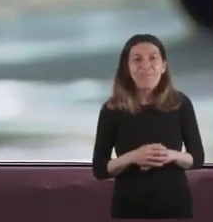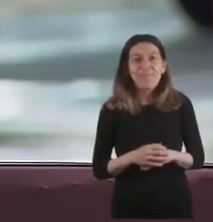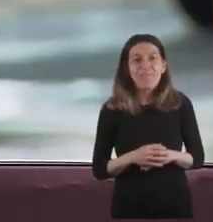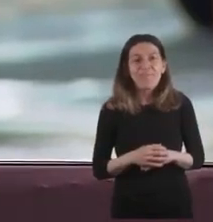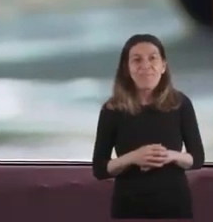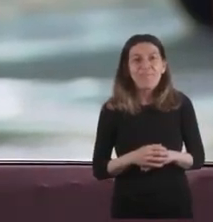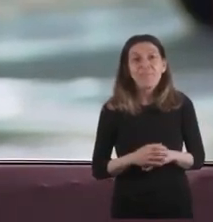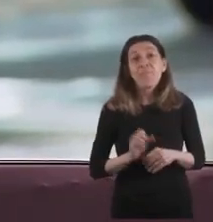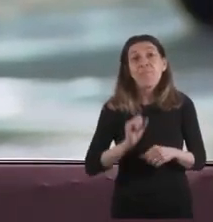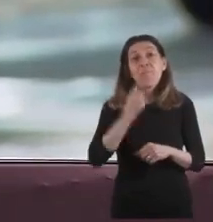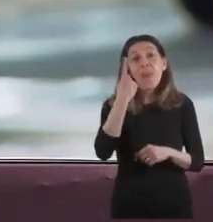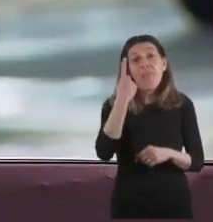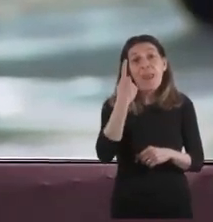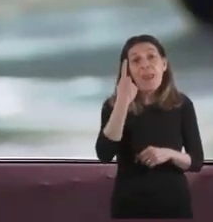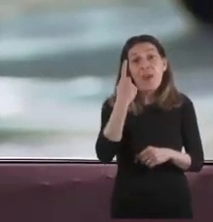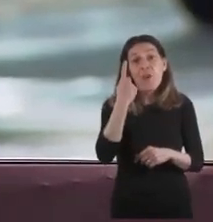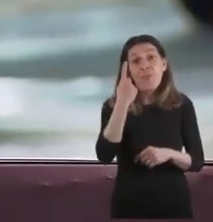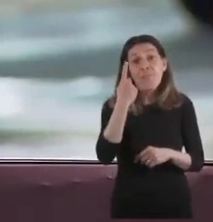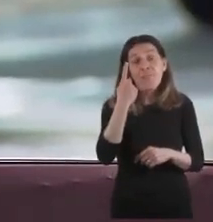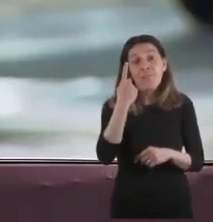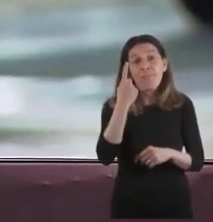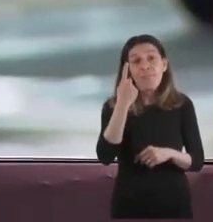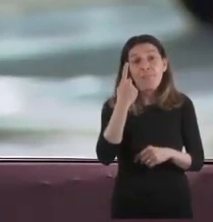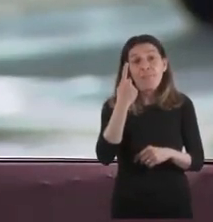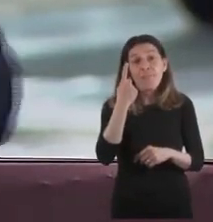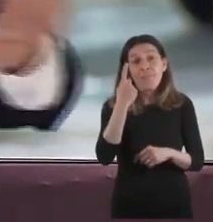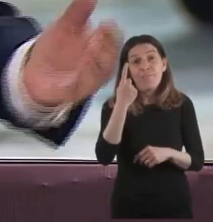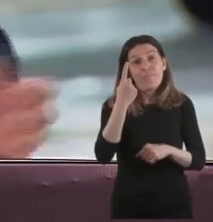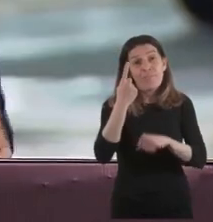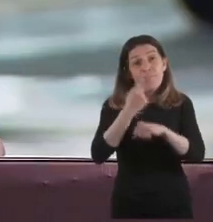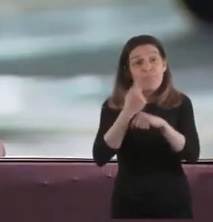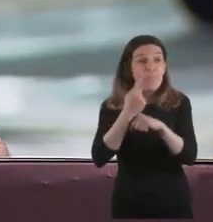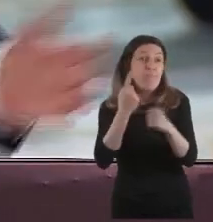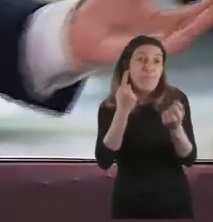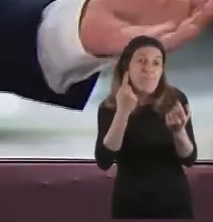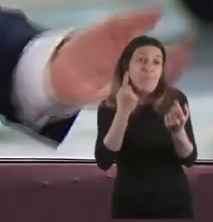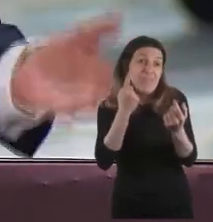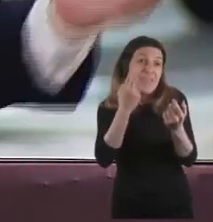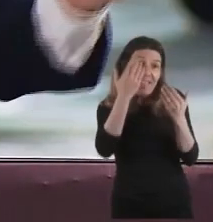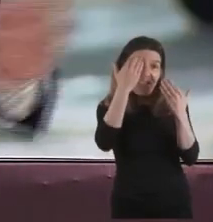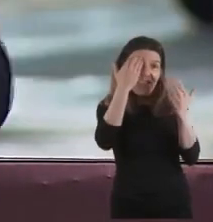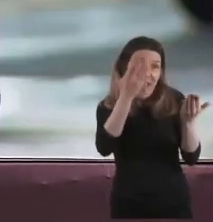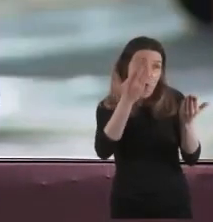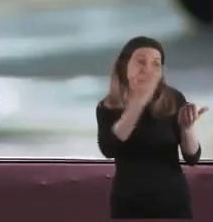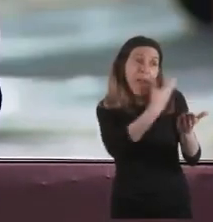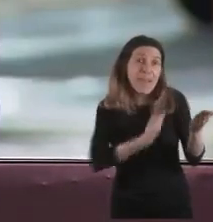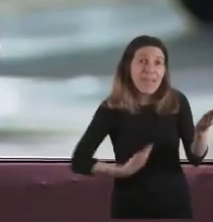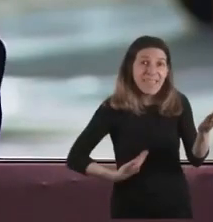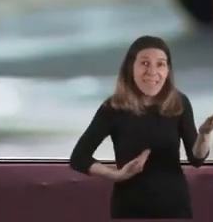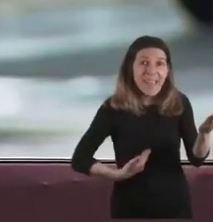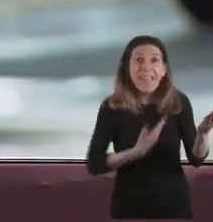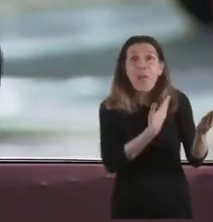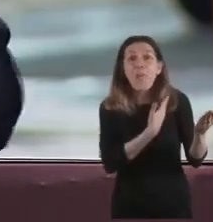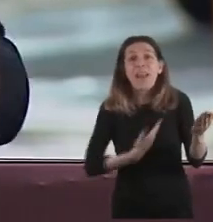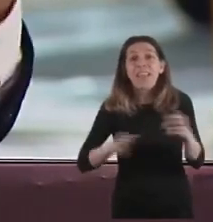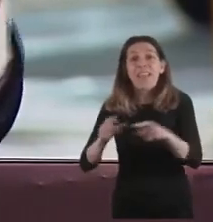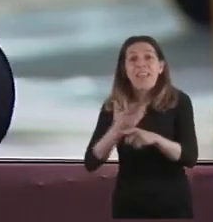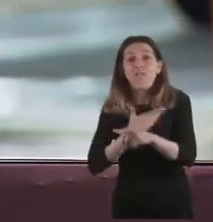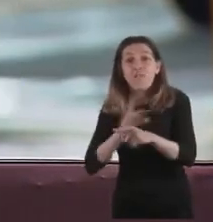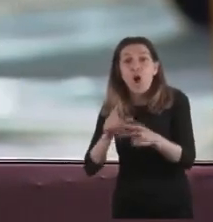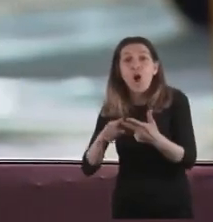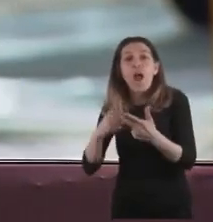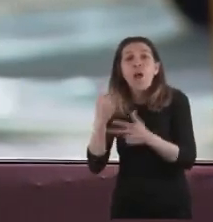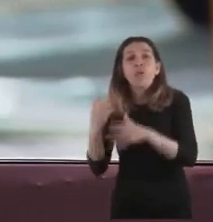Quiero, en primer lugar, además de saludar presidente, presidente de FOR, autoridades de